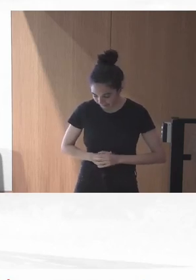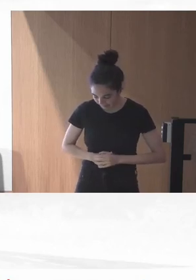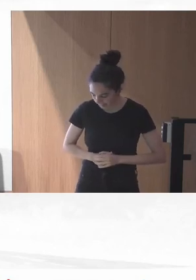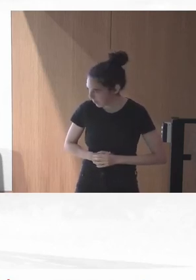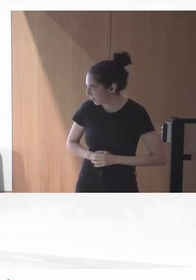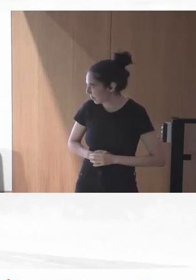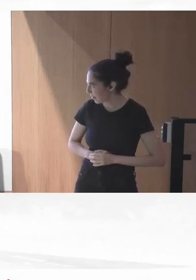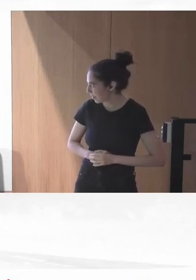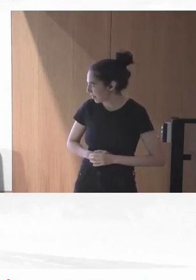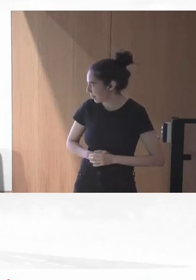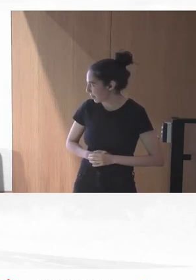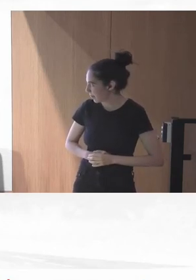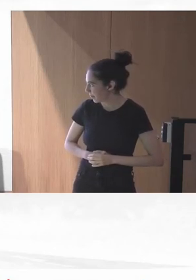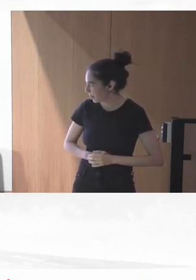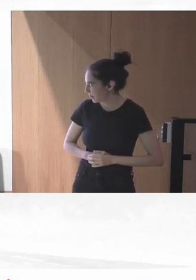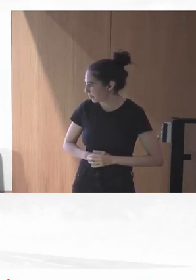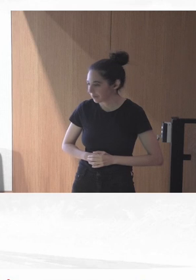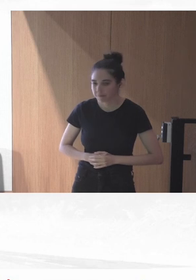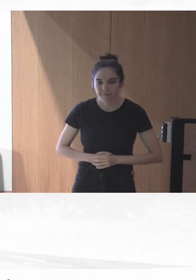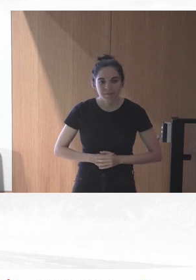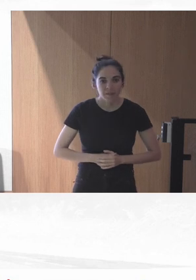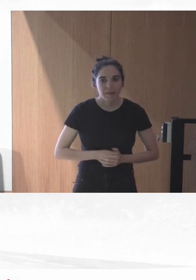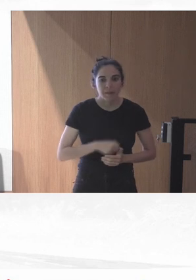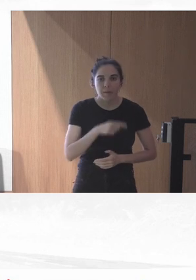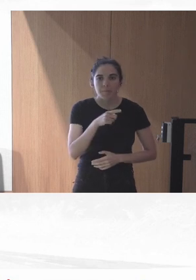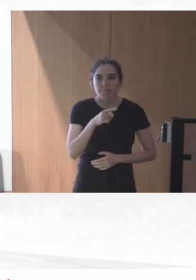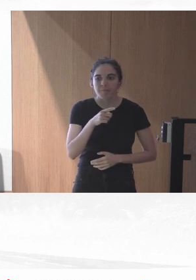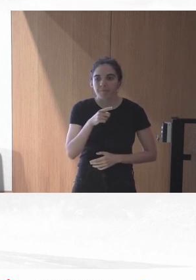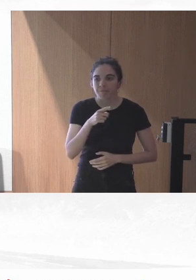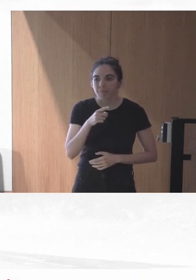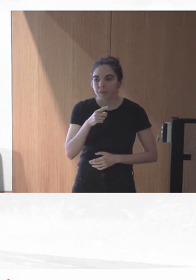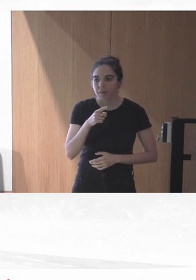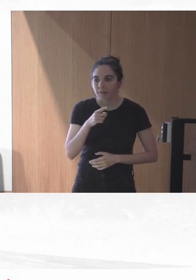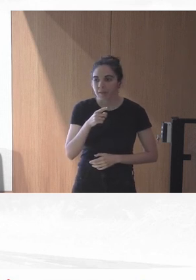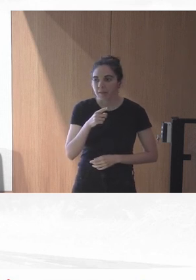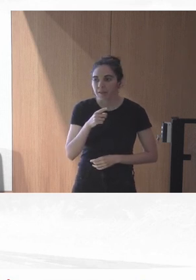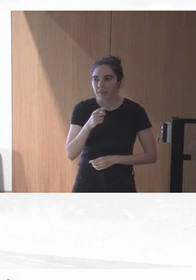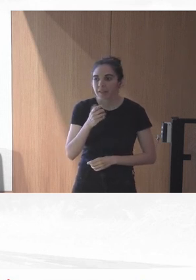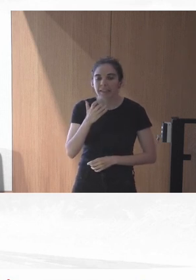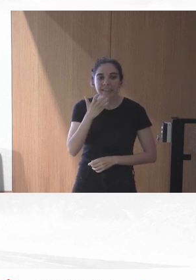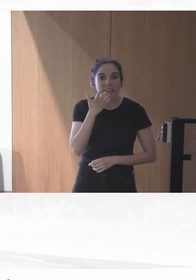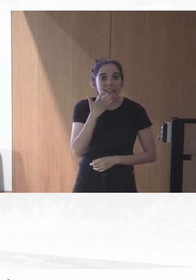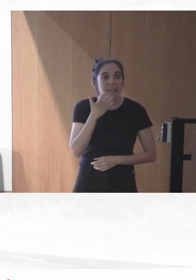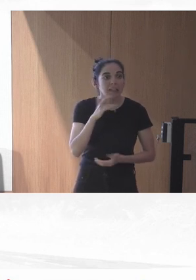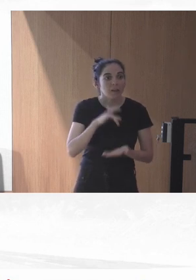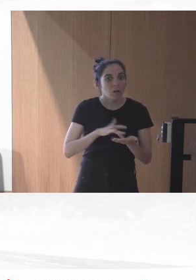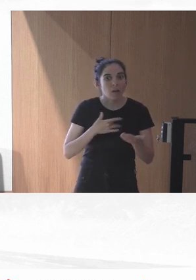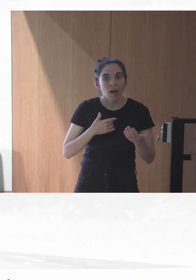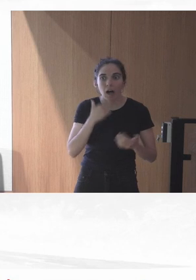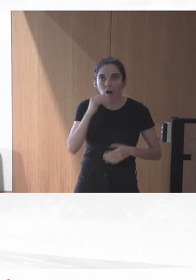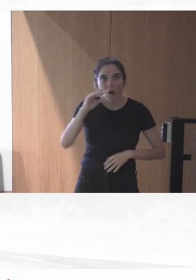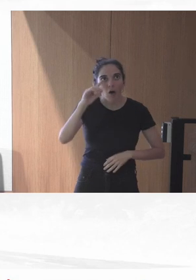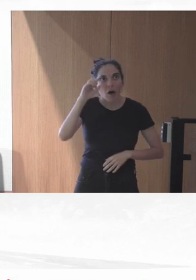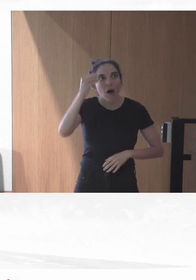But you have the privilege of... Pero tienes, siempre puedes interrumpirnos, así que si en algún momento quieres decir algo.